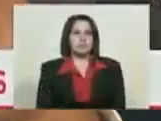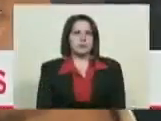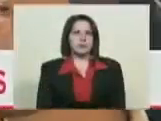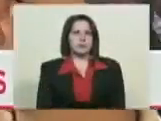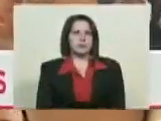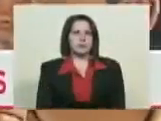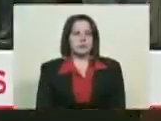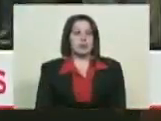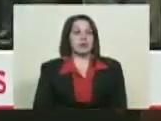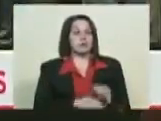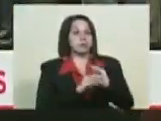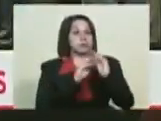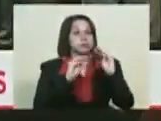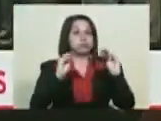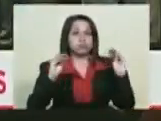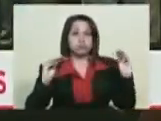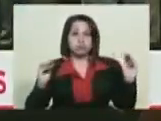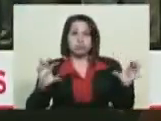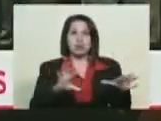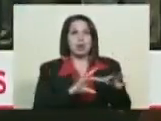Y los llamo a la unión.